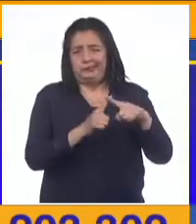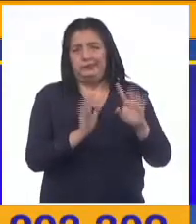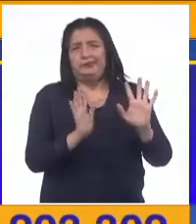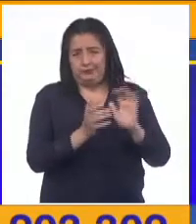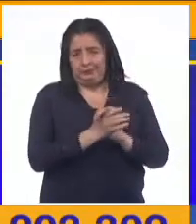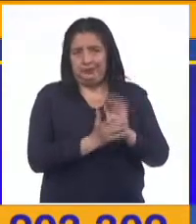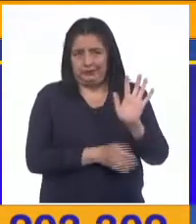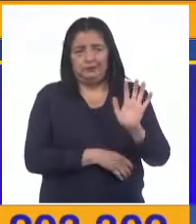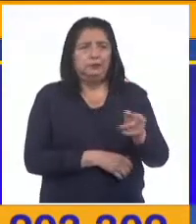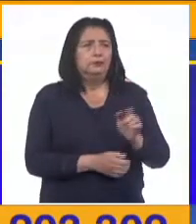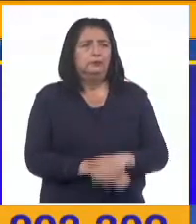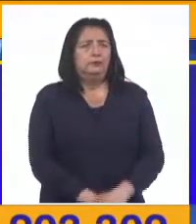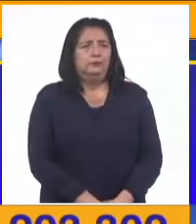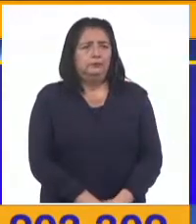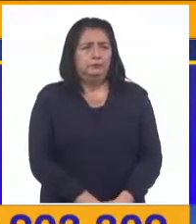richter